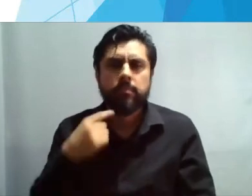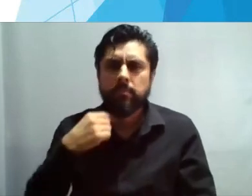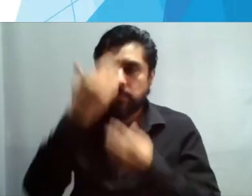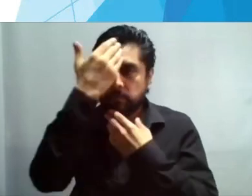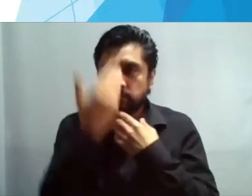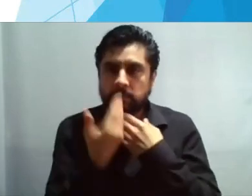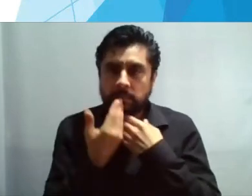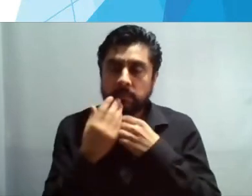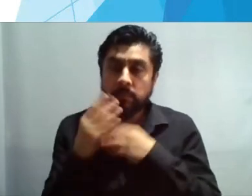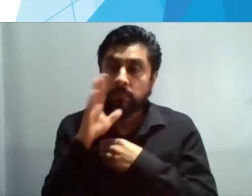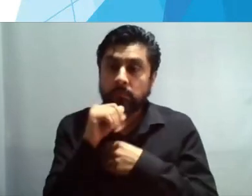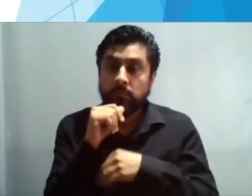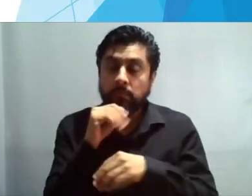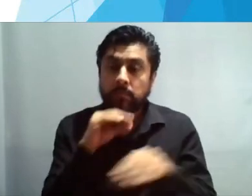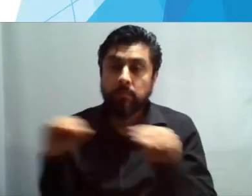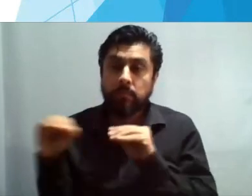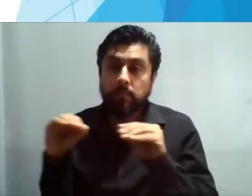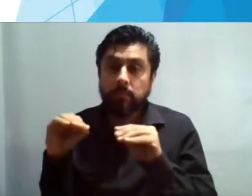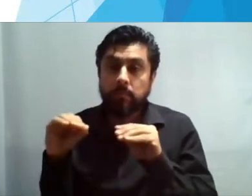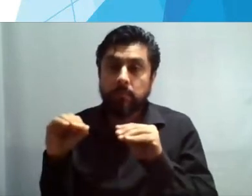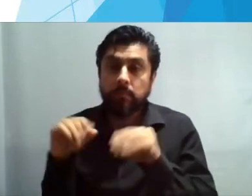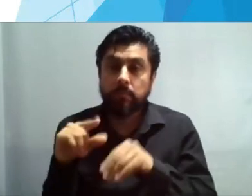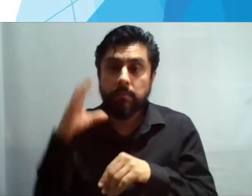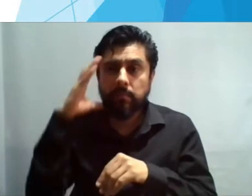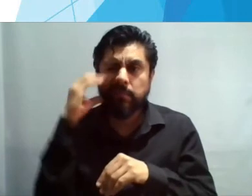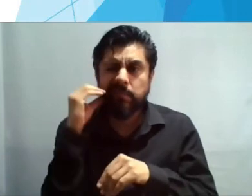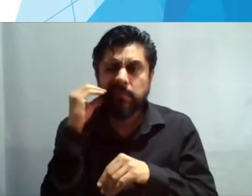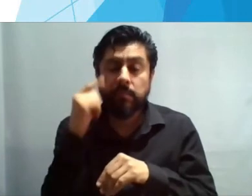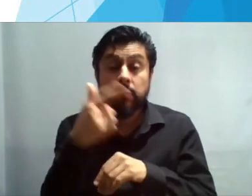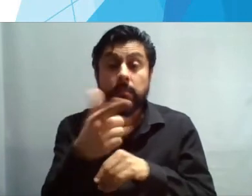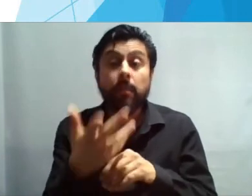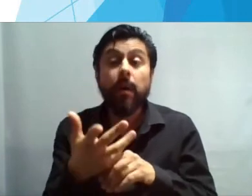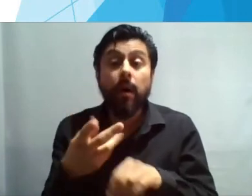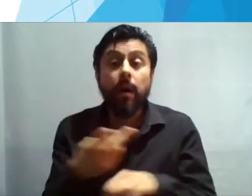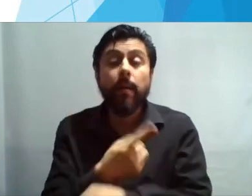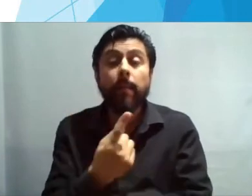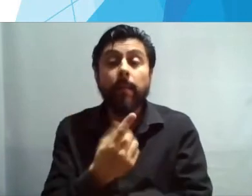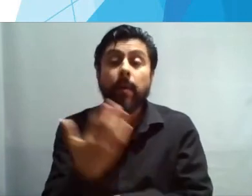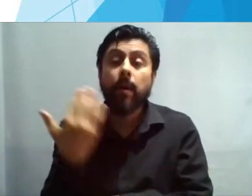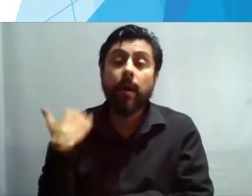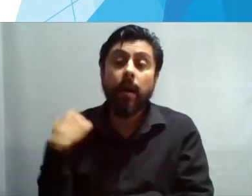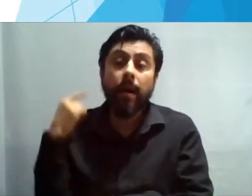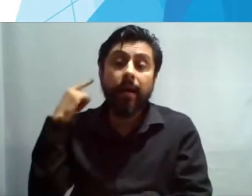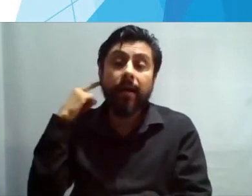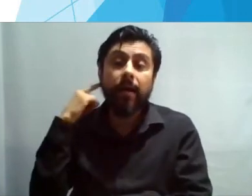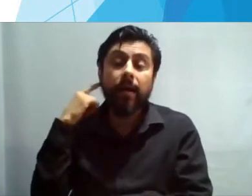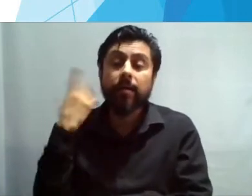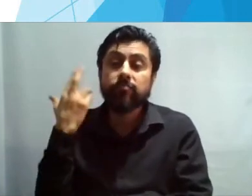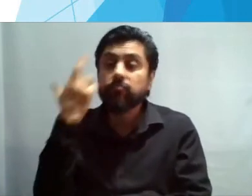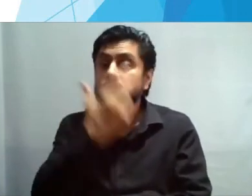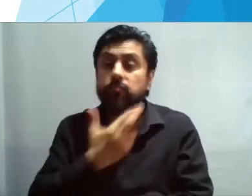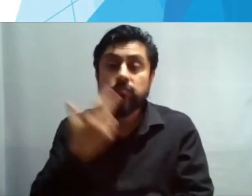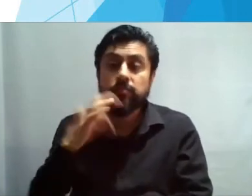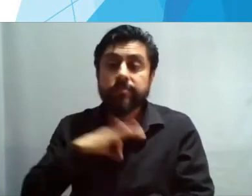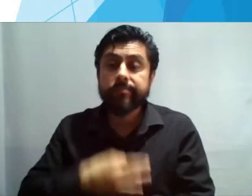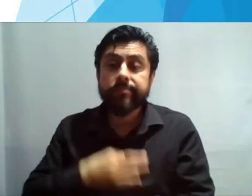acudir. El 80% de estas, la causa la tienen en el oído. Entonces, hay que tener presente que las